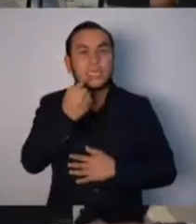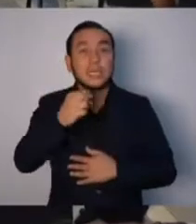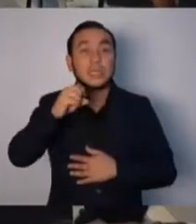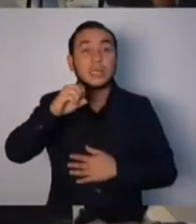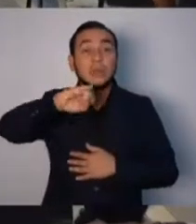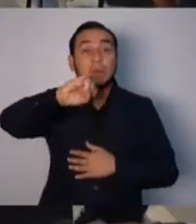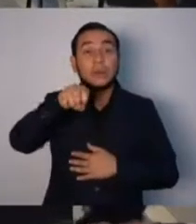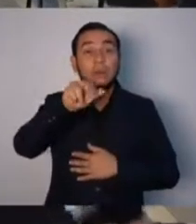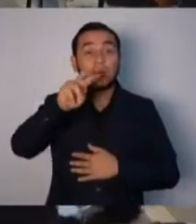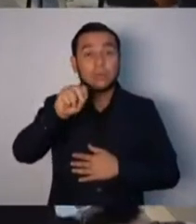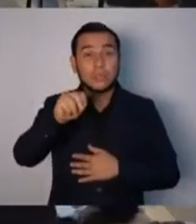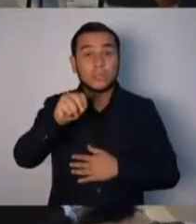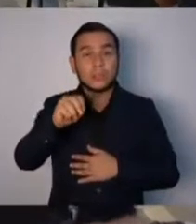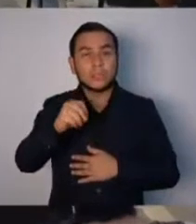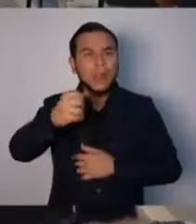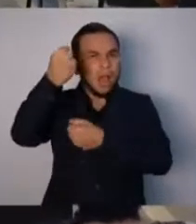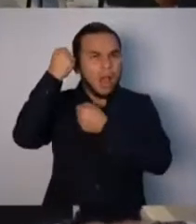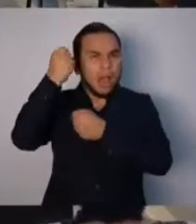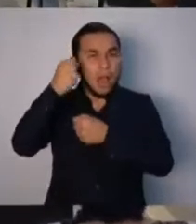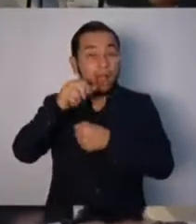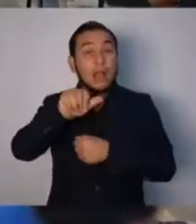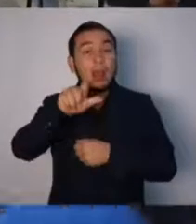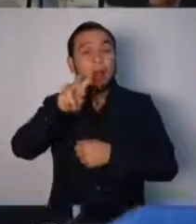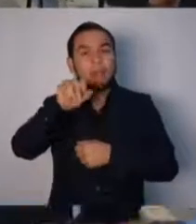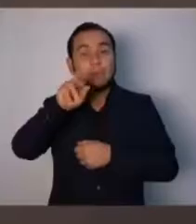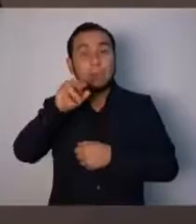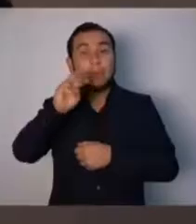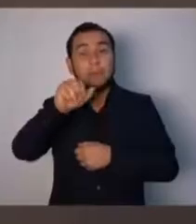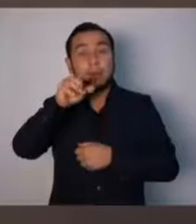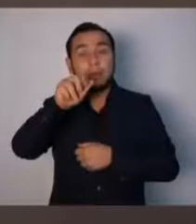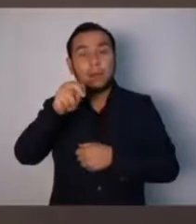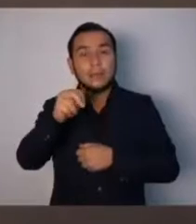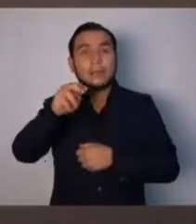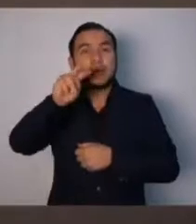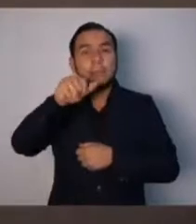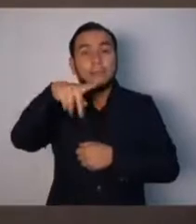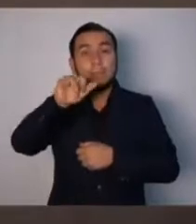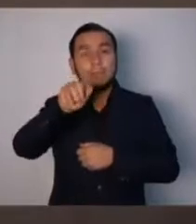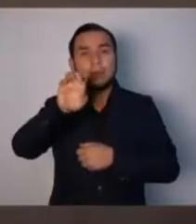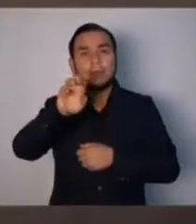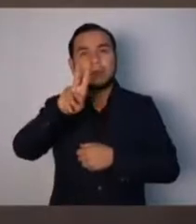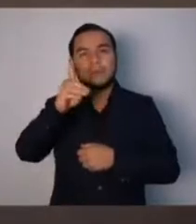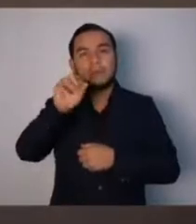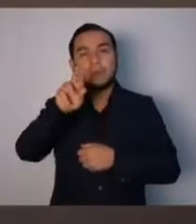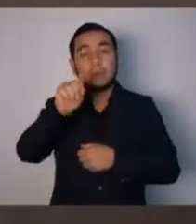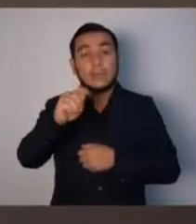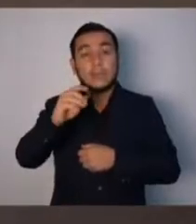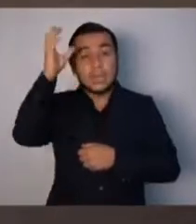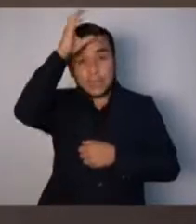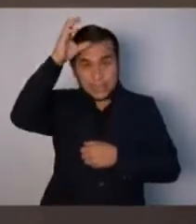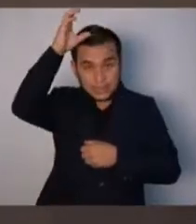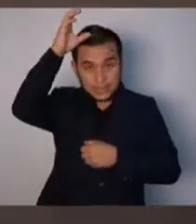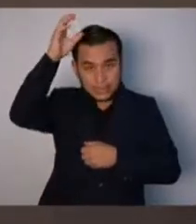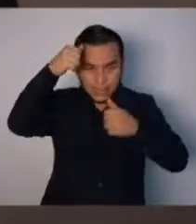de gobierno álvaro magaña napoleón duarte cristian y en los acuerdos